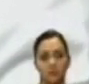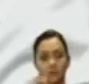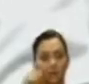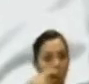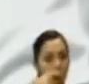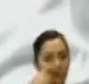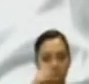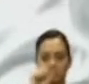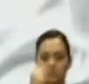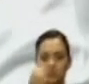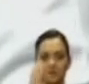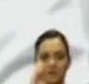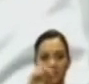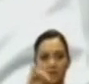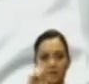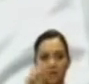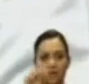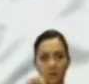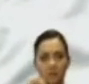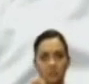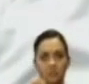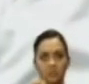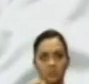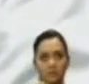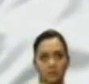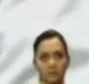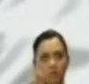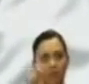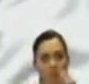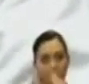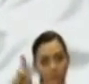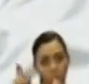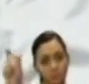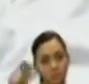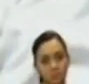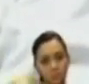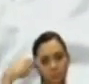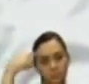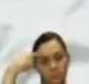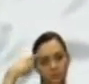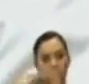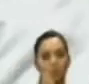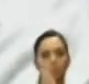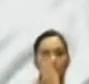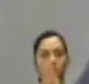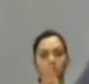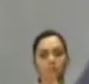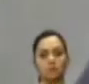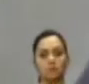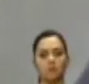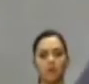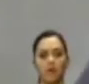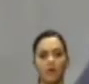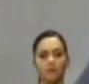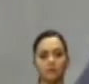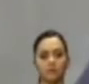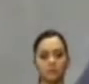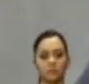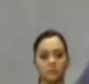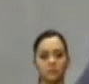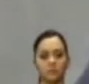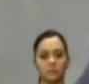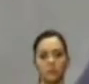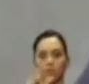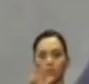Algunos pensaron que se iban a mostrar ¿Cómo te llamas, compañero? Luis Antonio Ruiz. No, diga